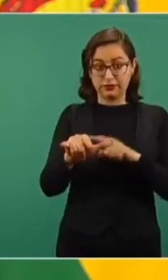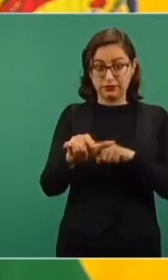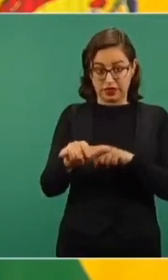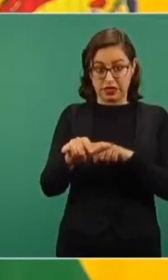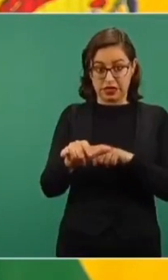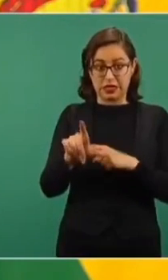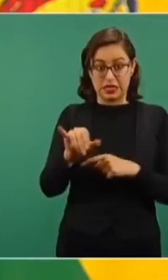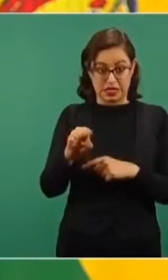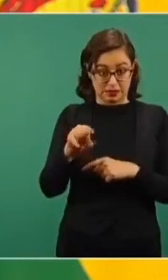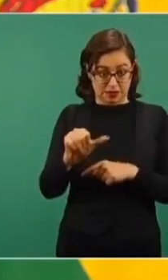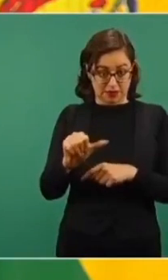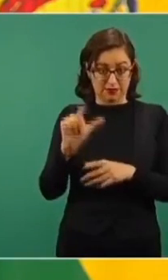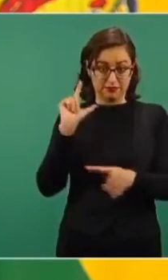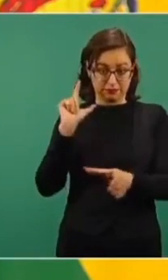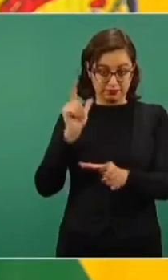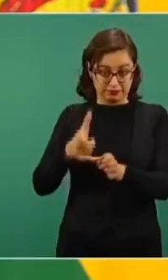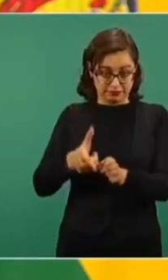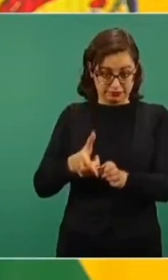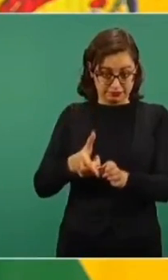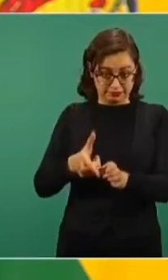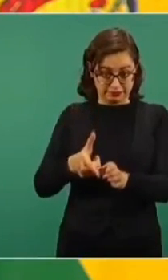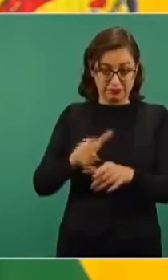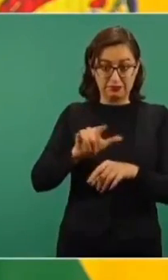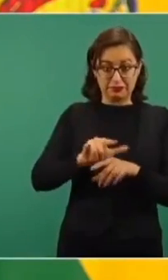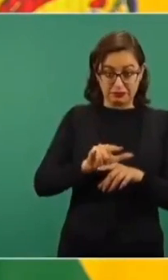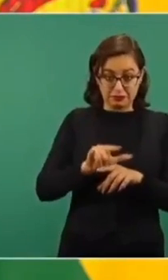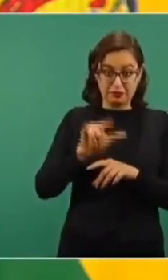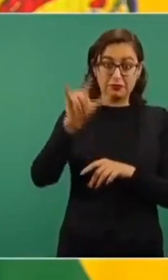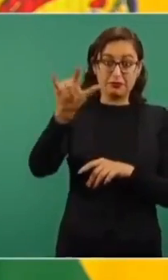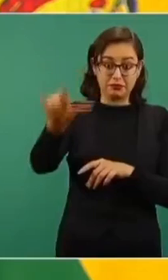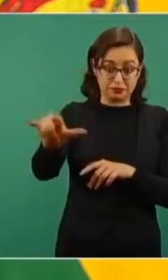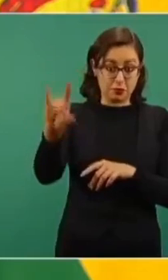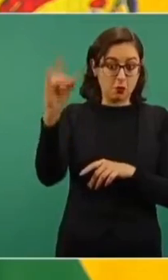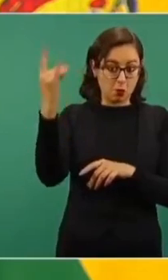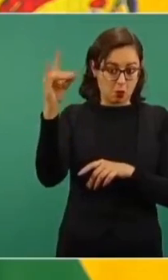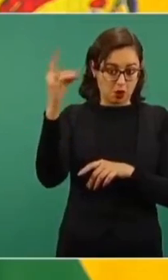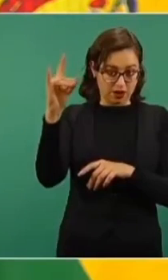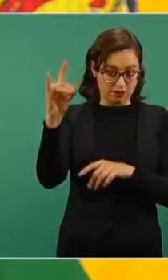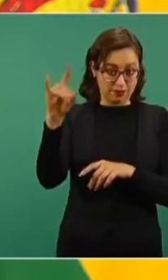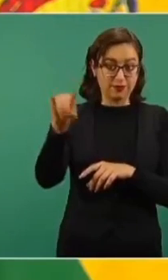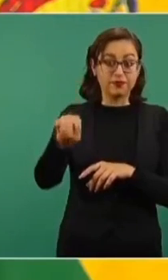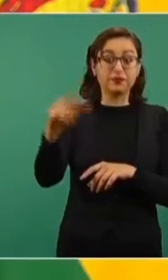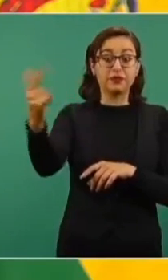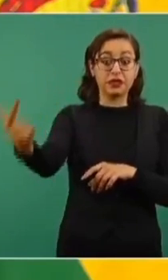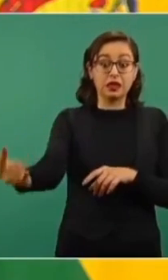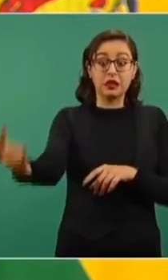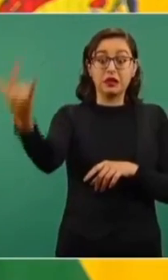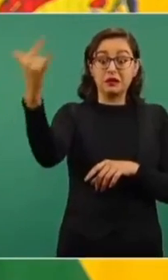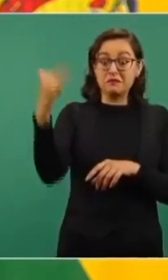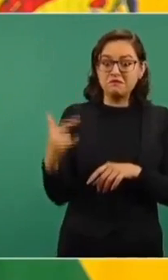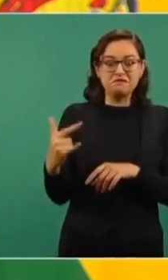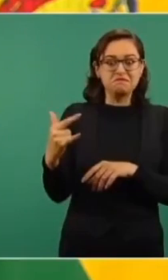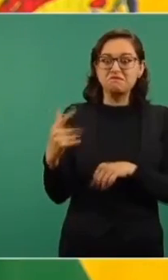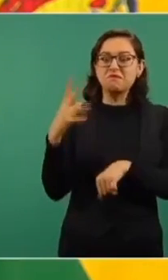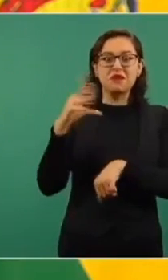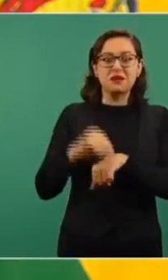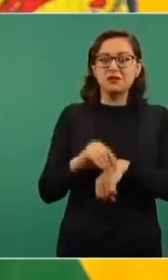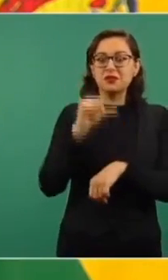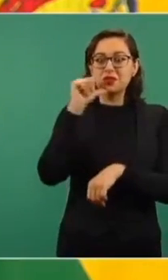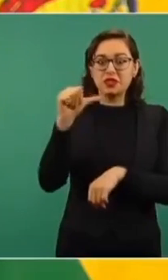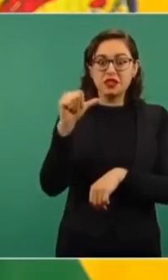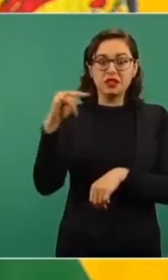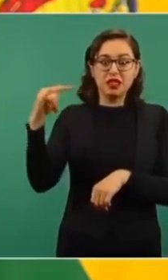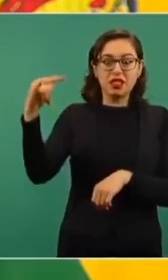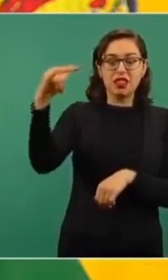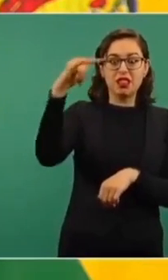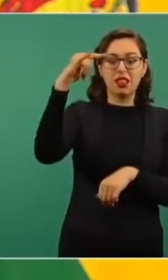recargó combustible, fue a Bolivia, y de regreso ya no nos dieron autorización, y no estaba